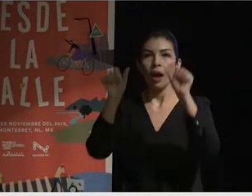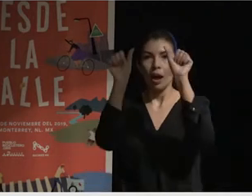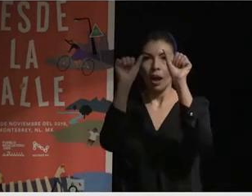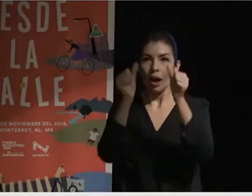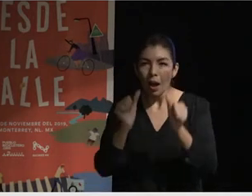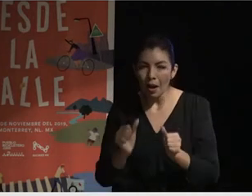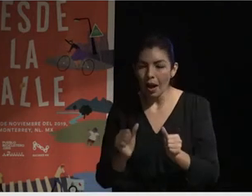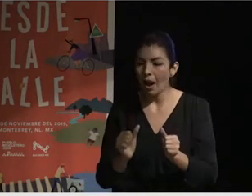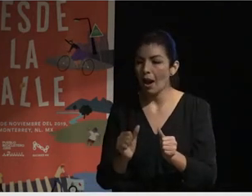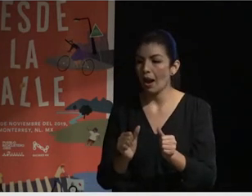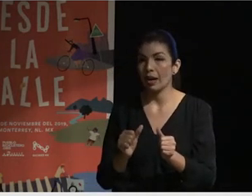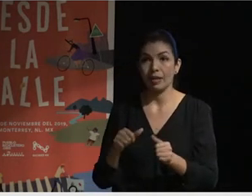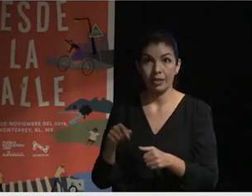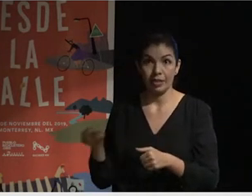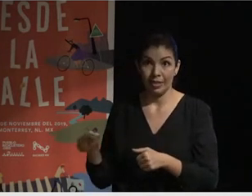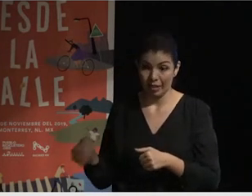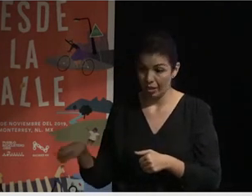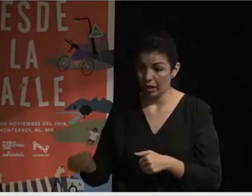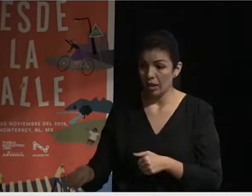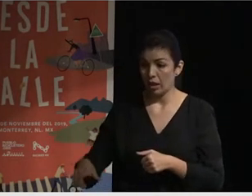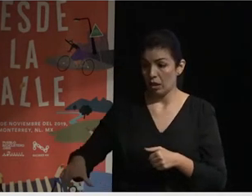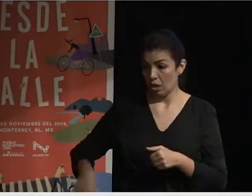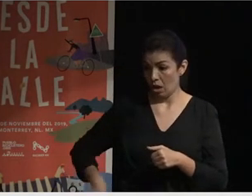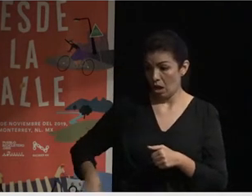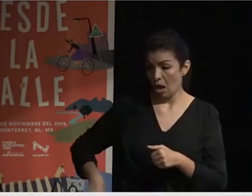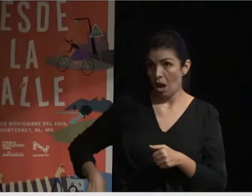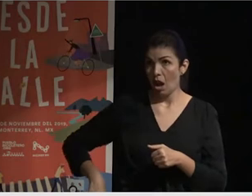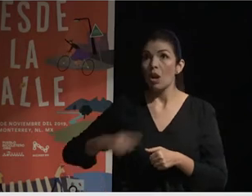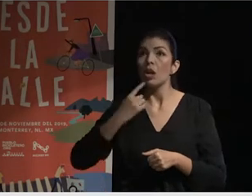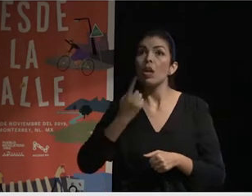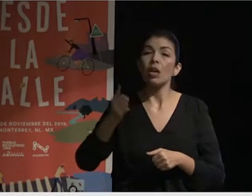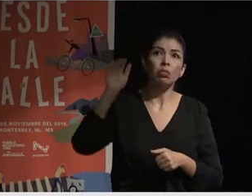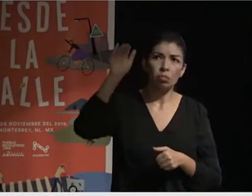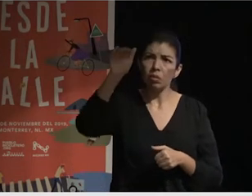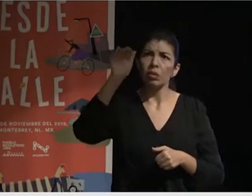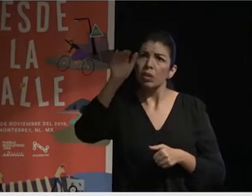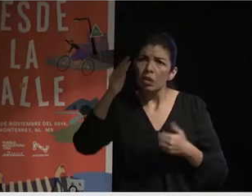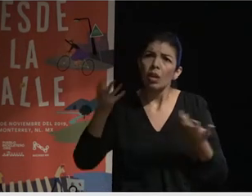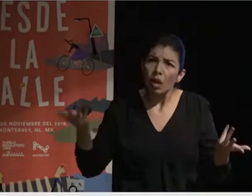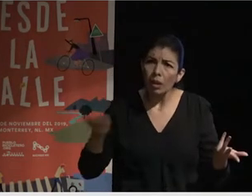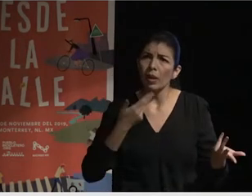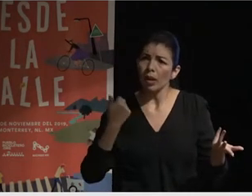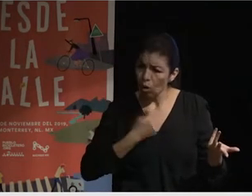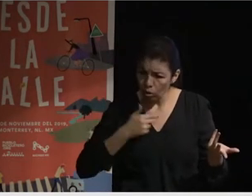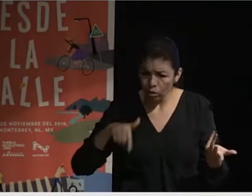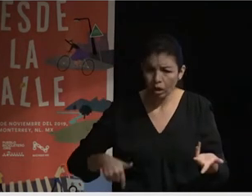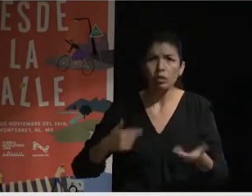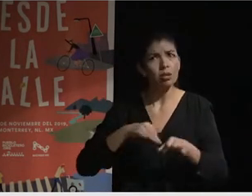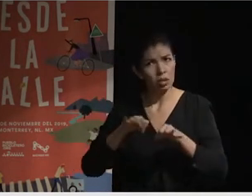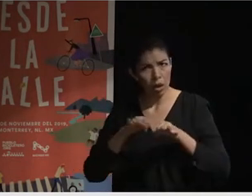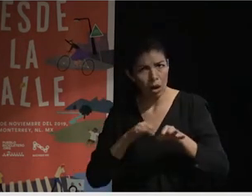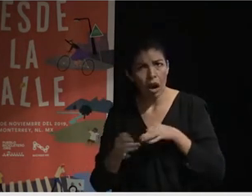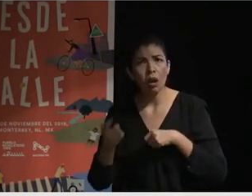al Estado para decirles, nosotros somos parte de la dinámica urbana, Coyoacán no sería Coyoacán si no existimos nosotros también acá, ¿no?